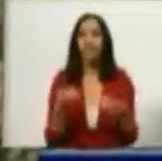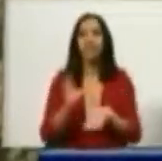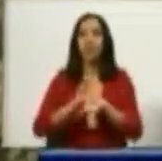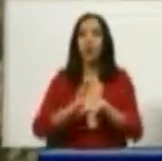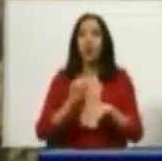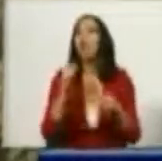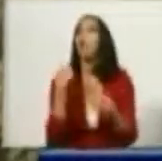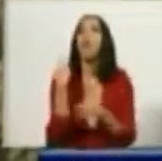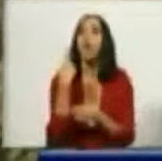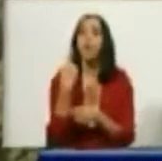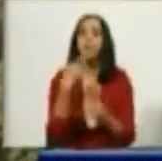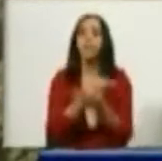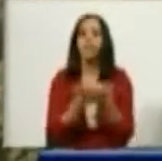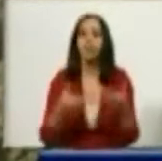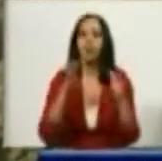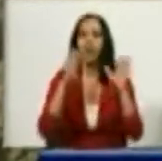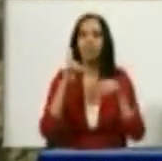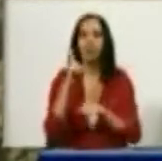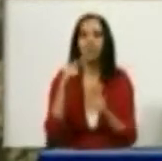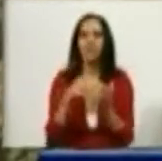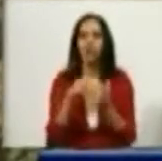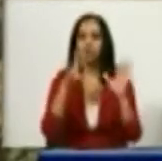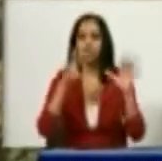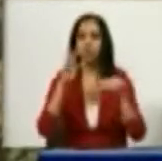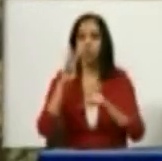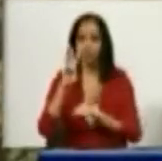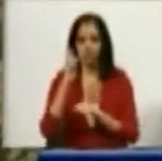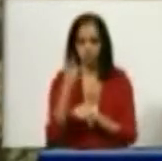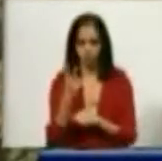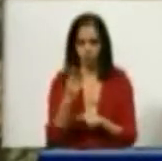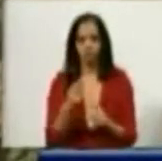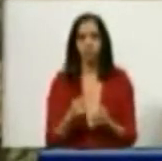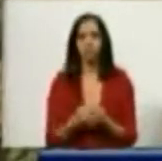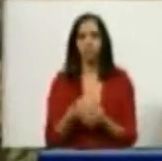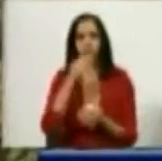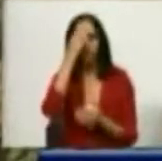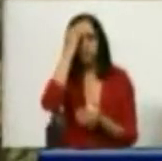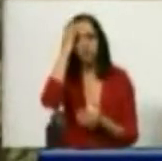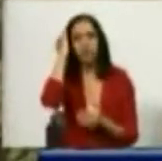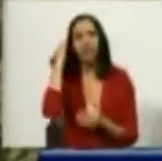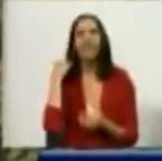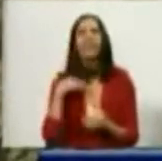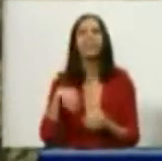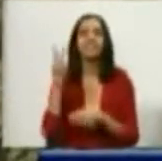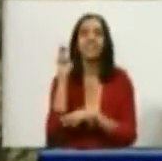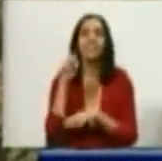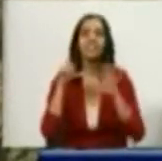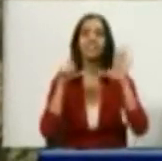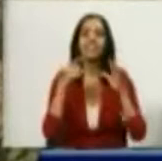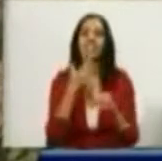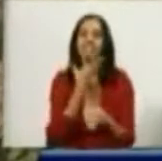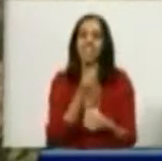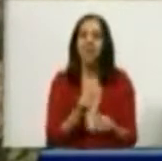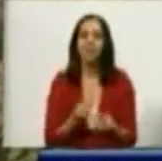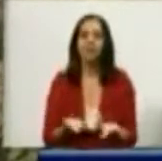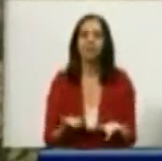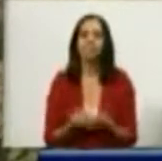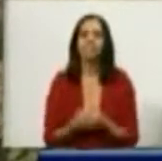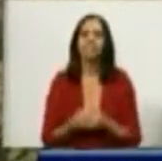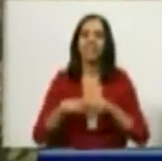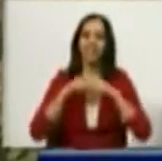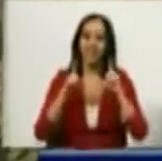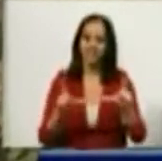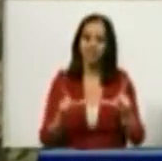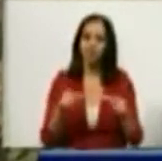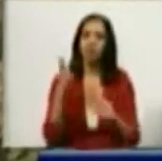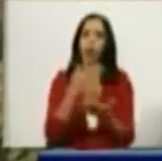cuarenta y un mil ochocientos treinta y dos este viernes siete de diciembre se consolidará la entrega delito dos